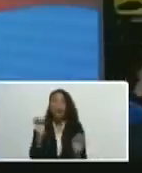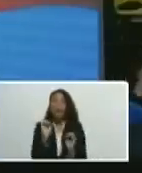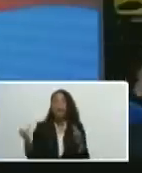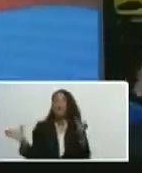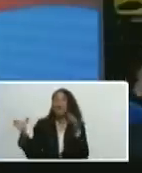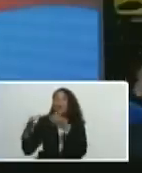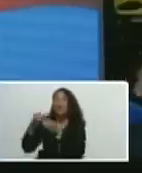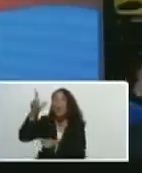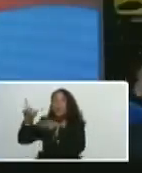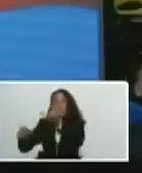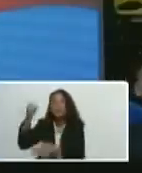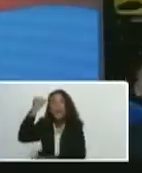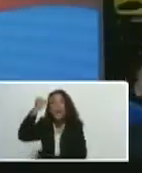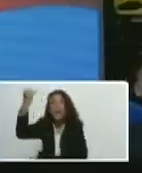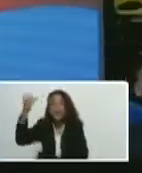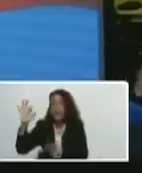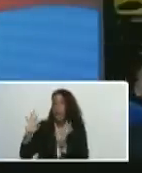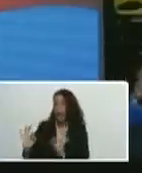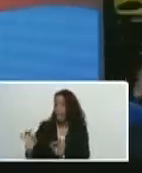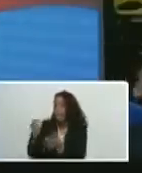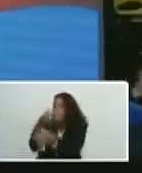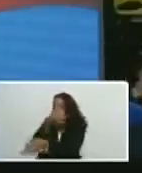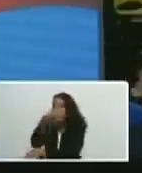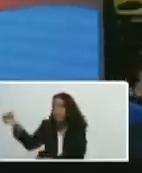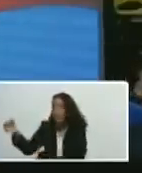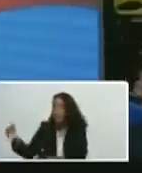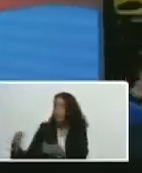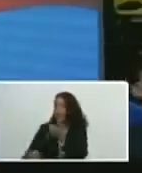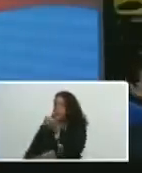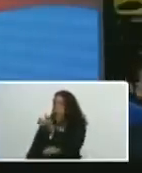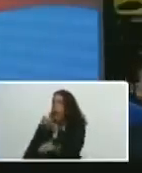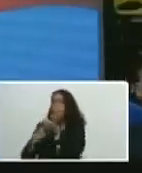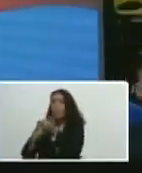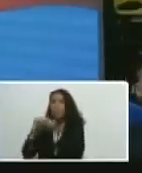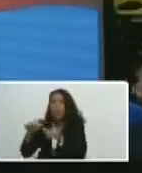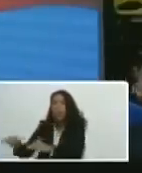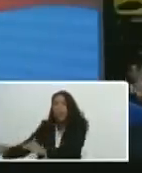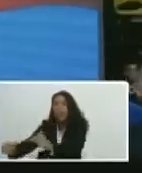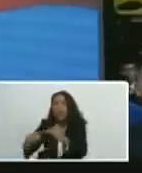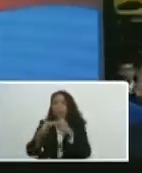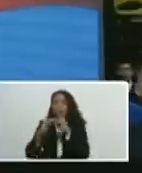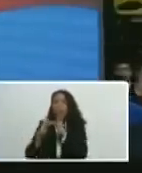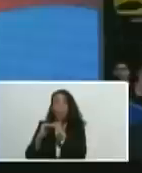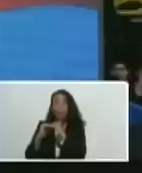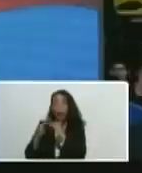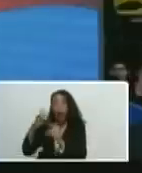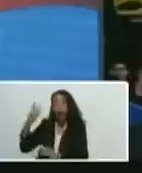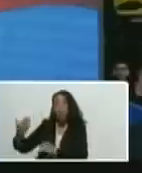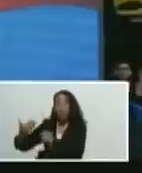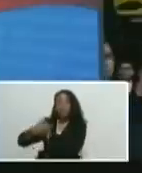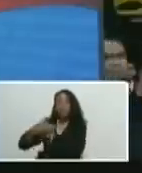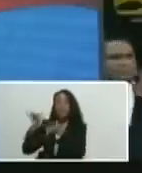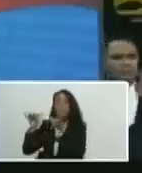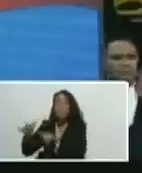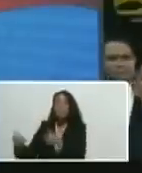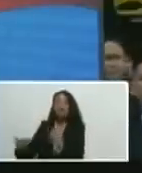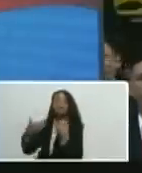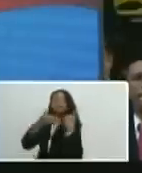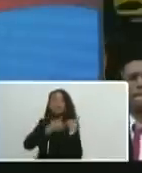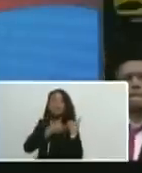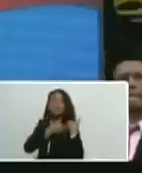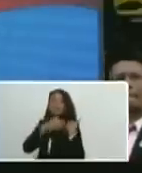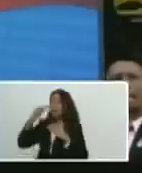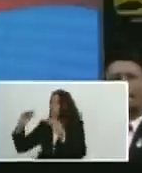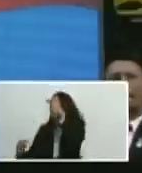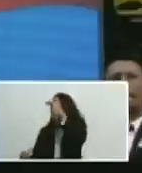organización humana ideal es aquella que se sustenta en la igualdad de deberes y derechos de todos